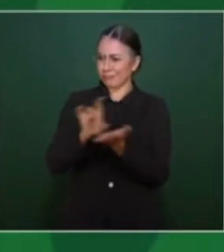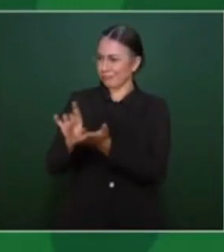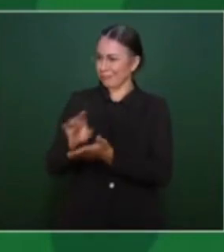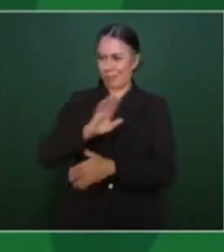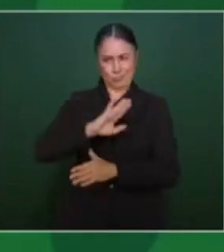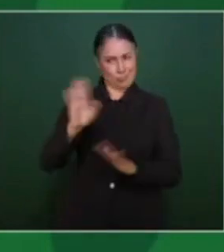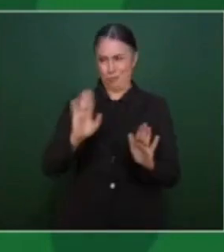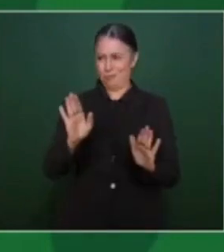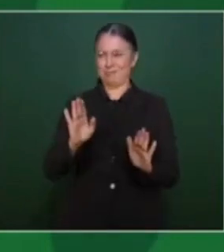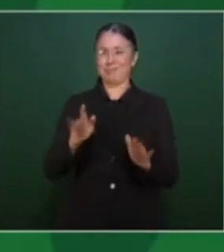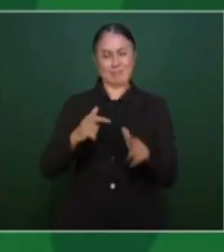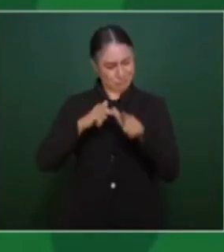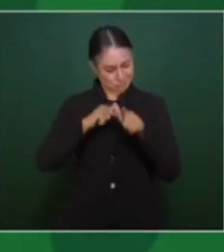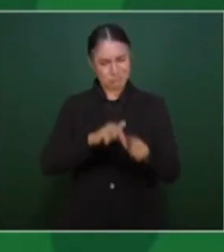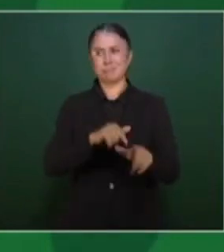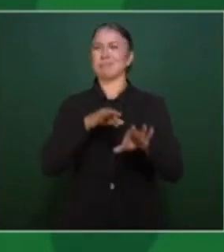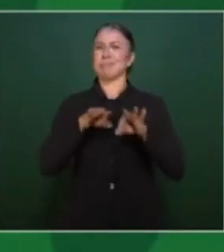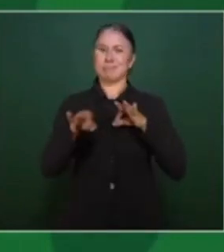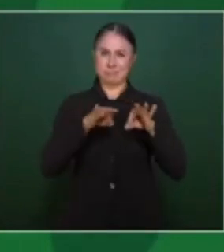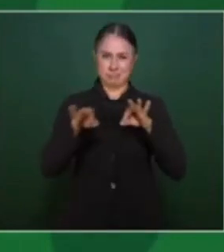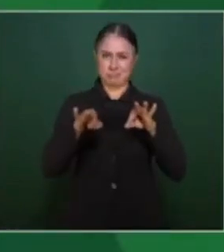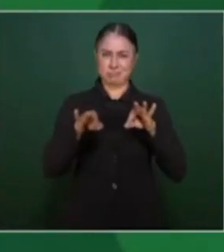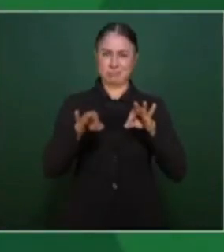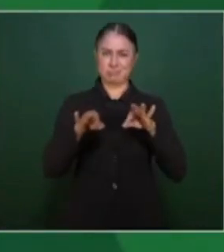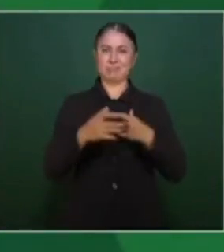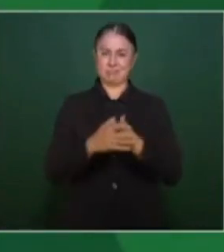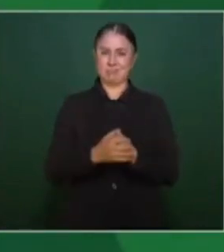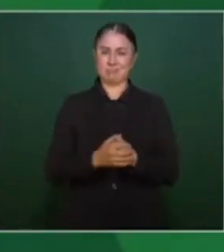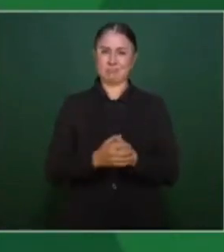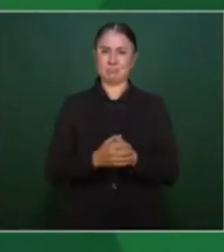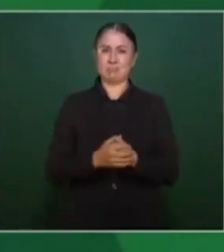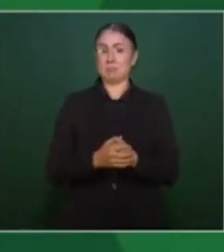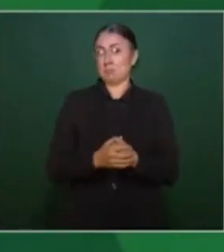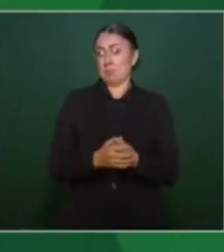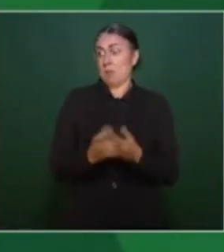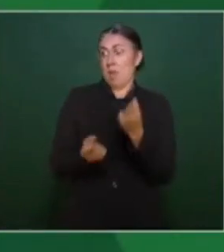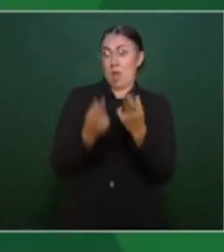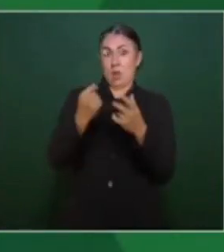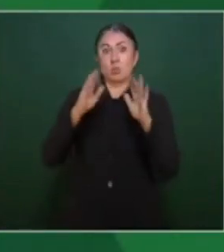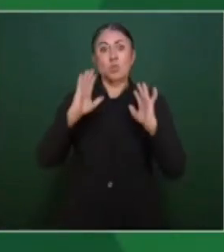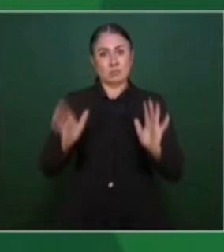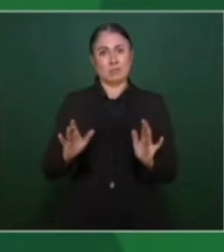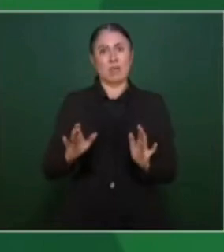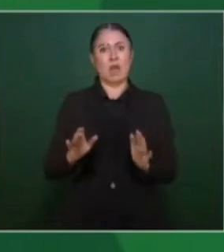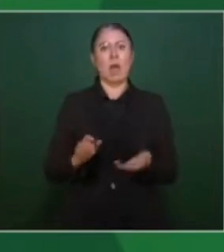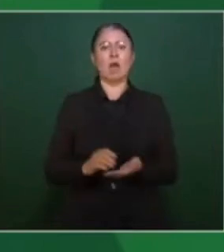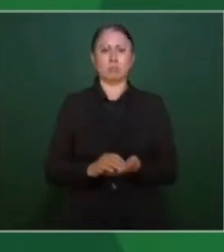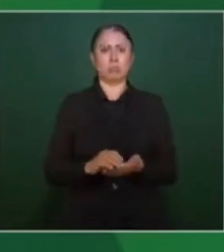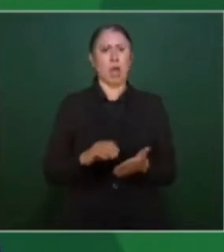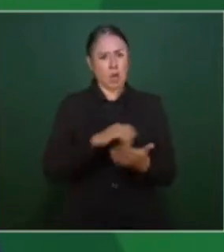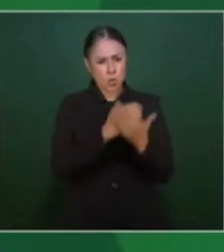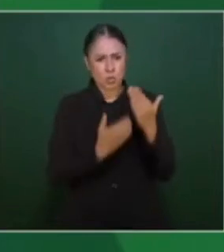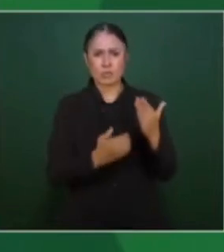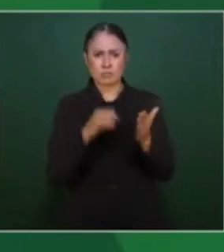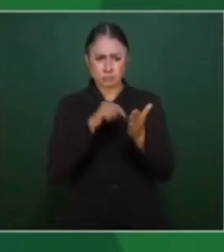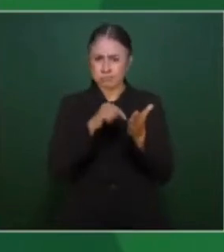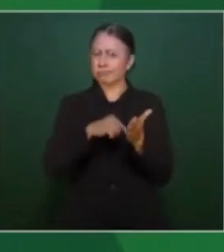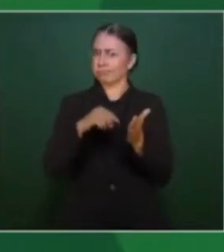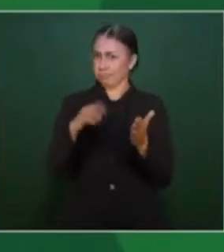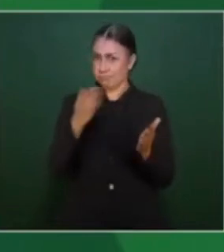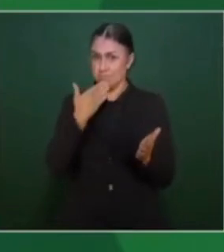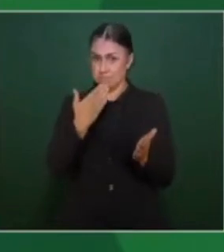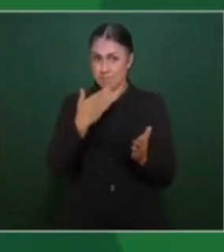que al contrario, quienes fueron contratados por la